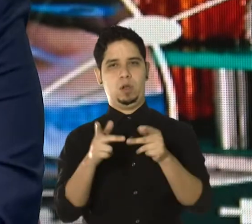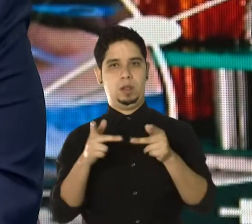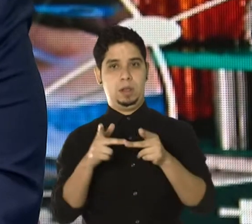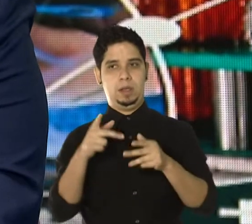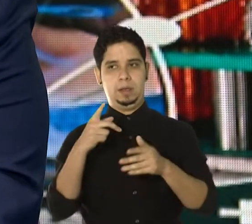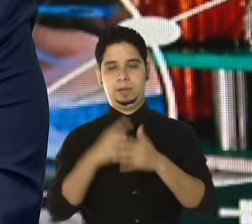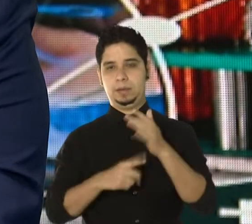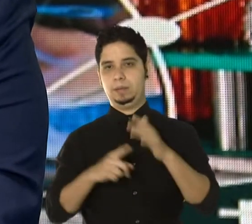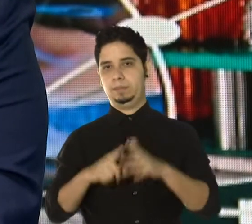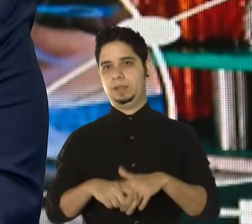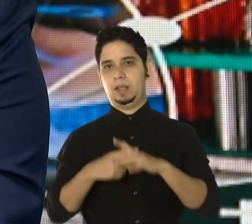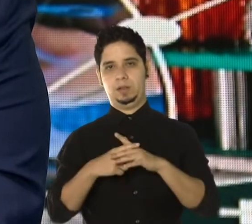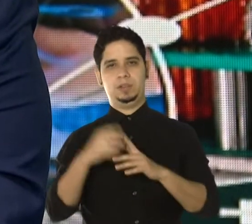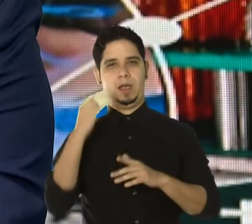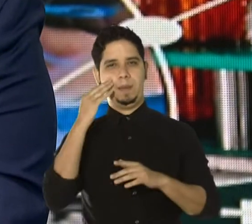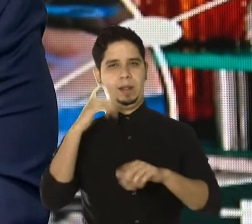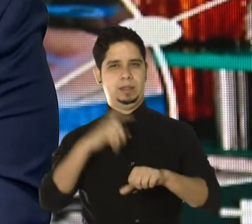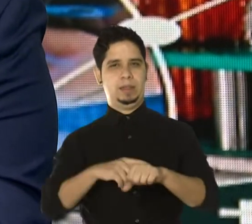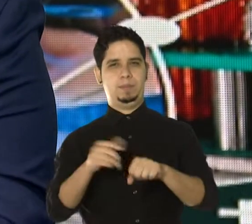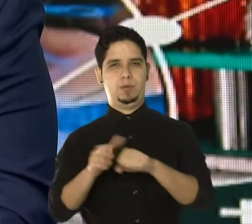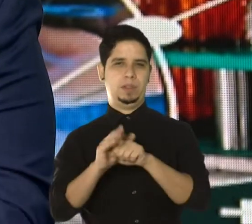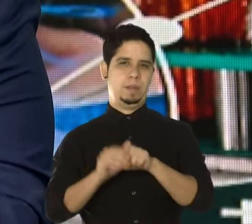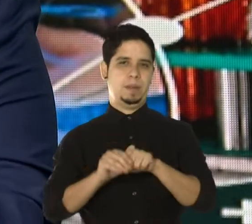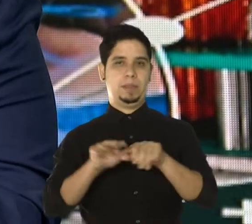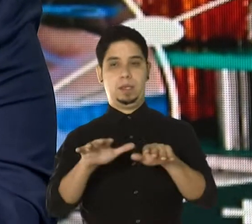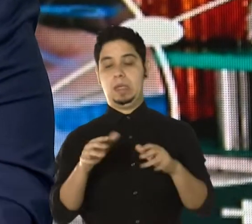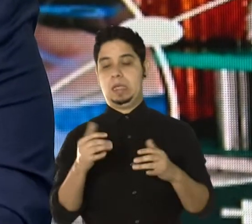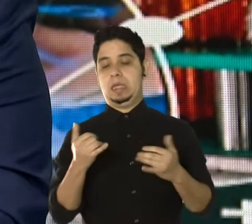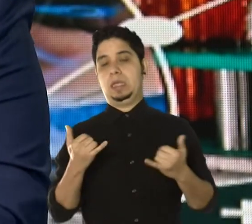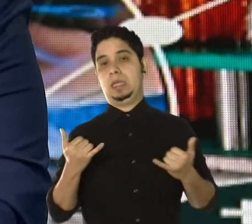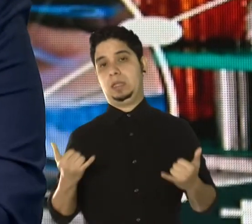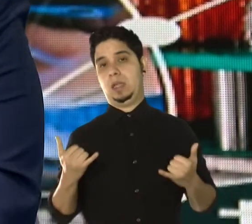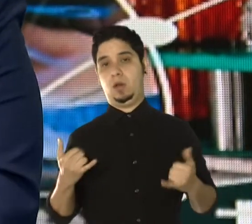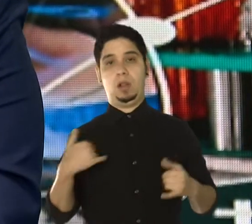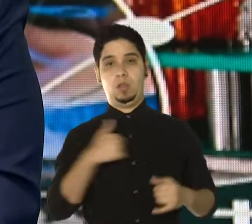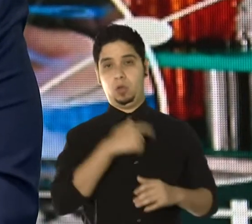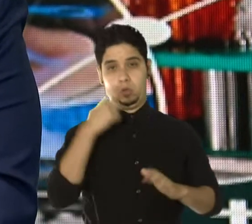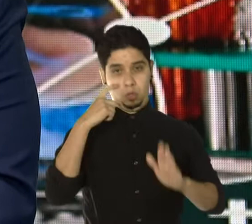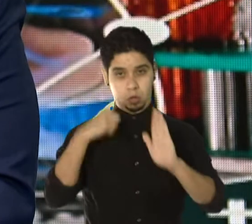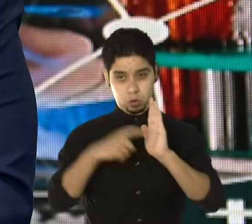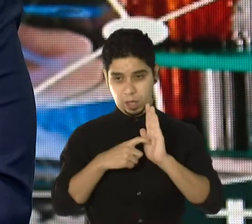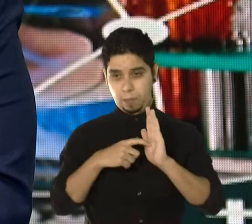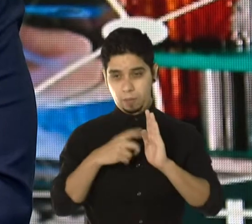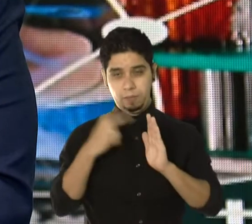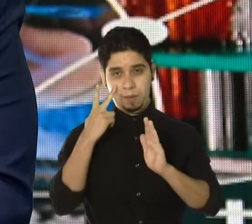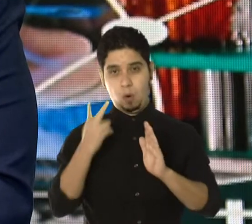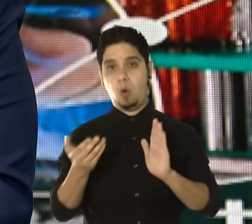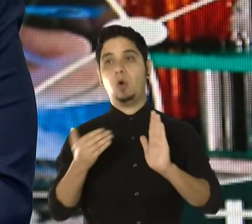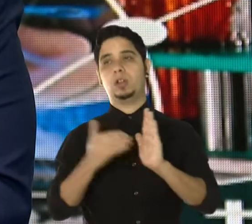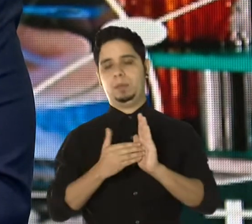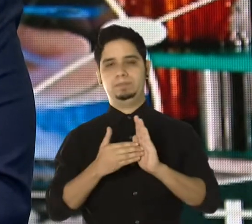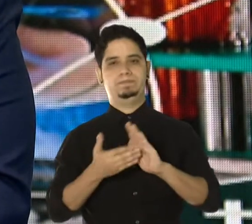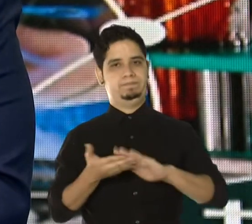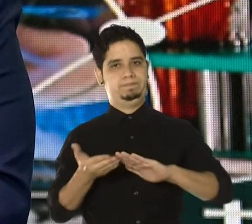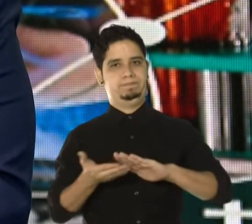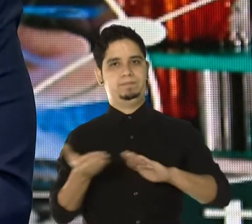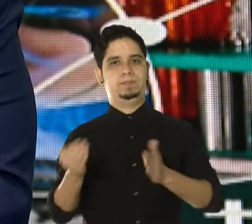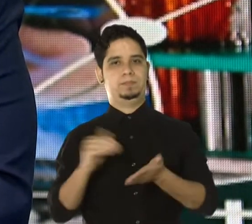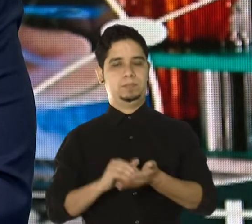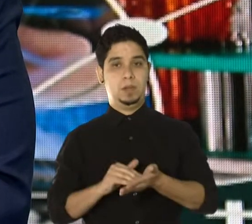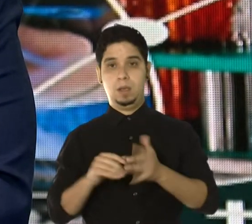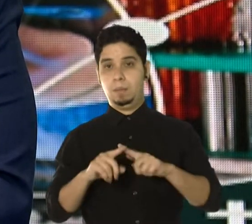año que llegó la pandemia y que ahora pues estamos viendo un resurgir, pero la industria